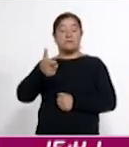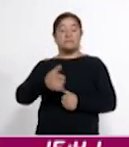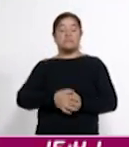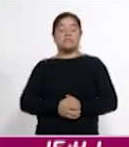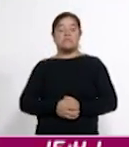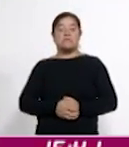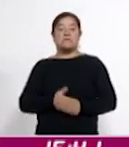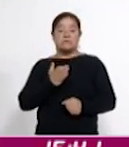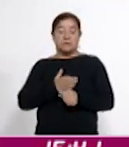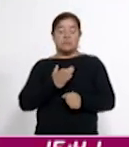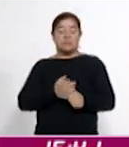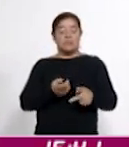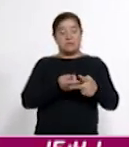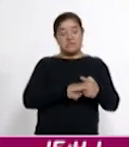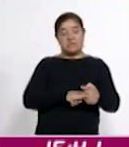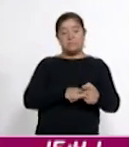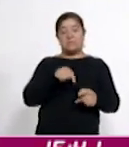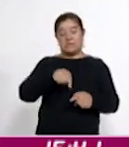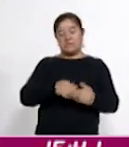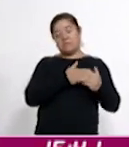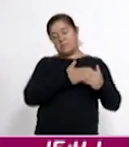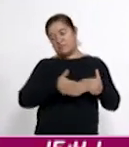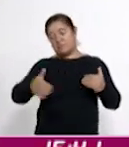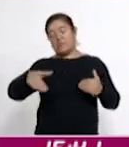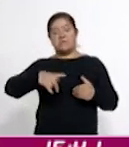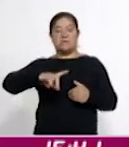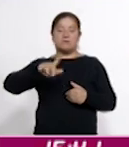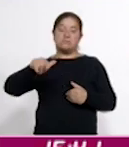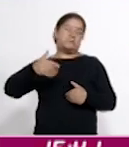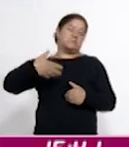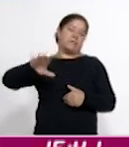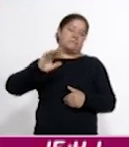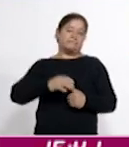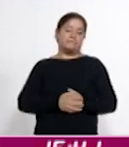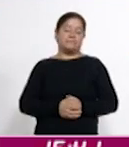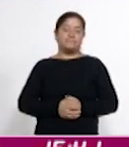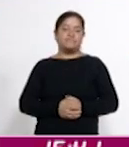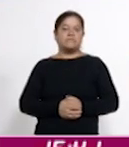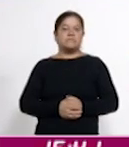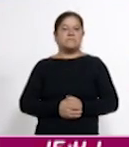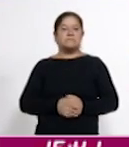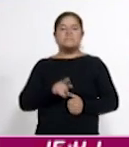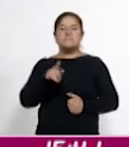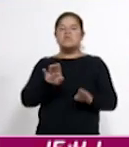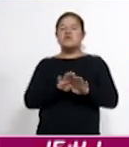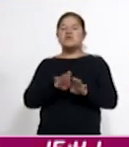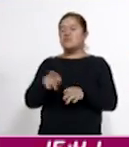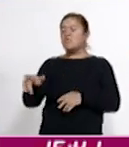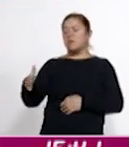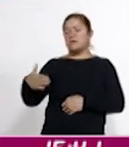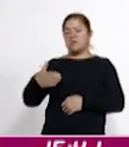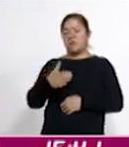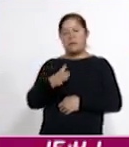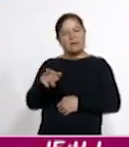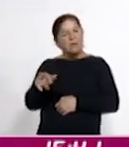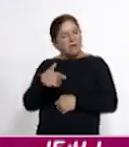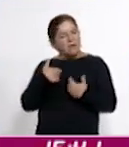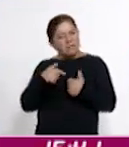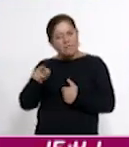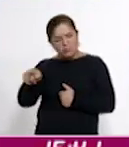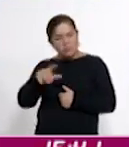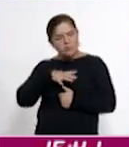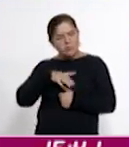es la primera vez que lo iniciamos y de aquí posteriormente las que se vengan. ¿De dónde sacan las carpas? Ahí tengo entendido las